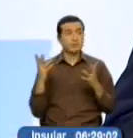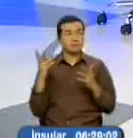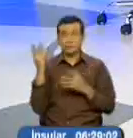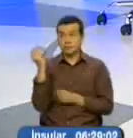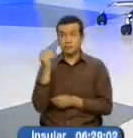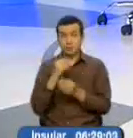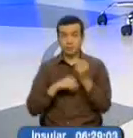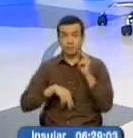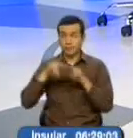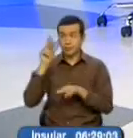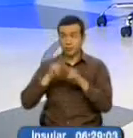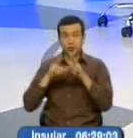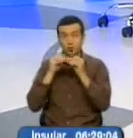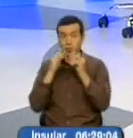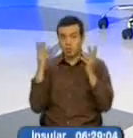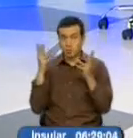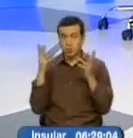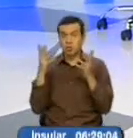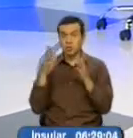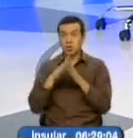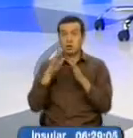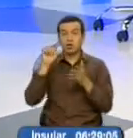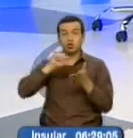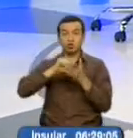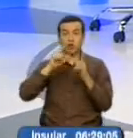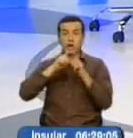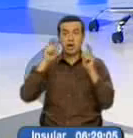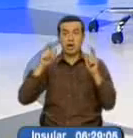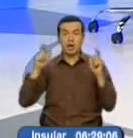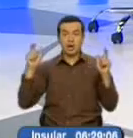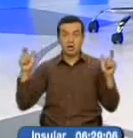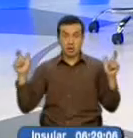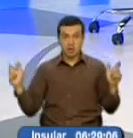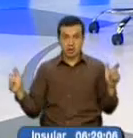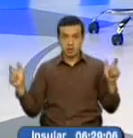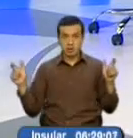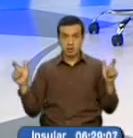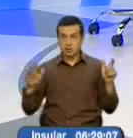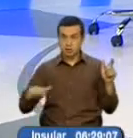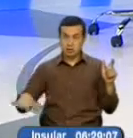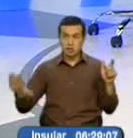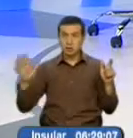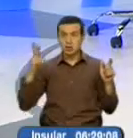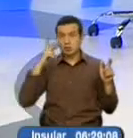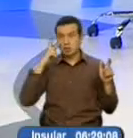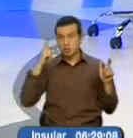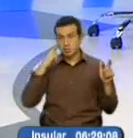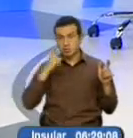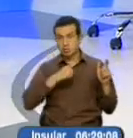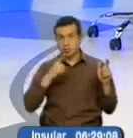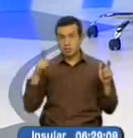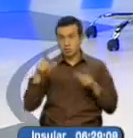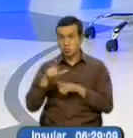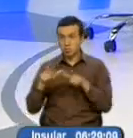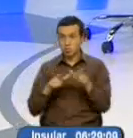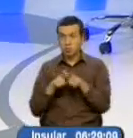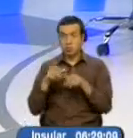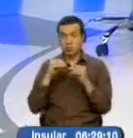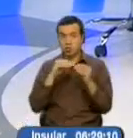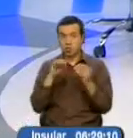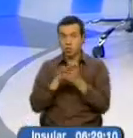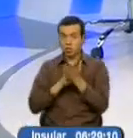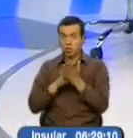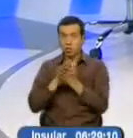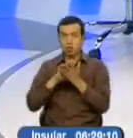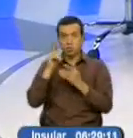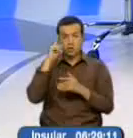en infraestructura. Claro, entonces le haces crecer a la ciudad, dejas unos intersticios, y aquí está el espacio para especulación, el Estado hacia